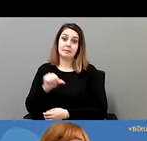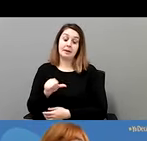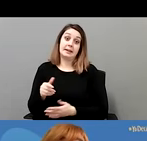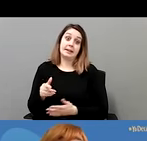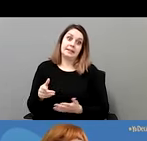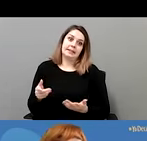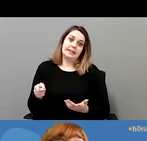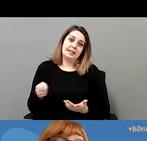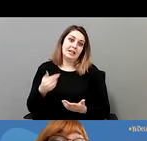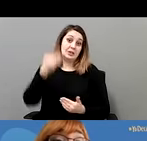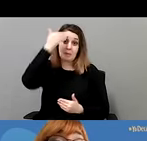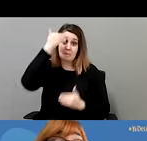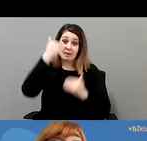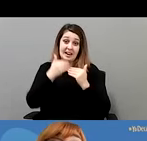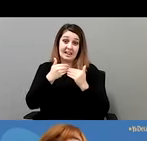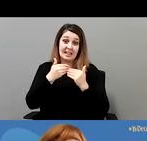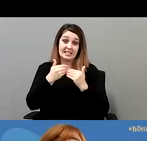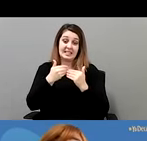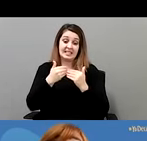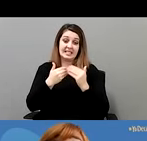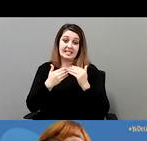Eso en parálisis cerebral son 2 días y